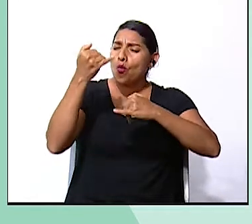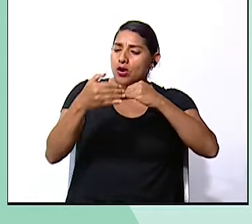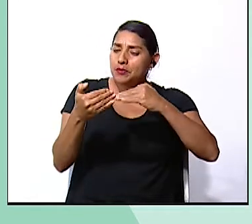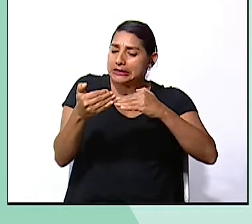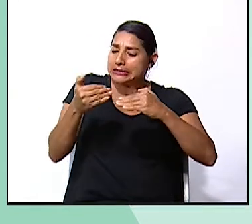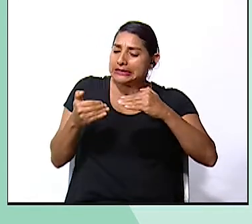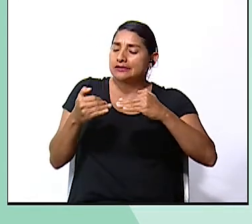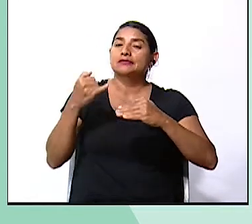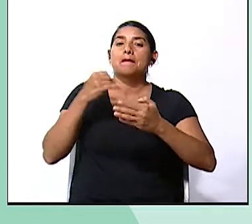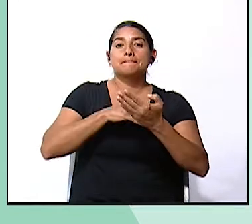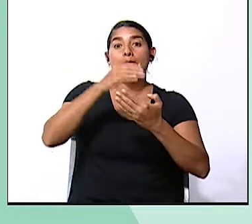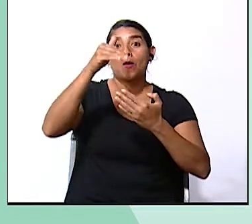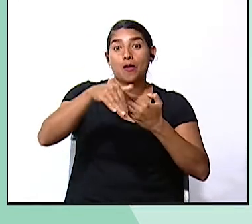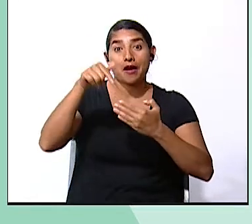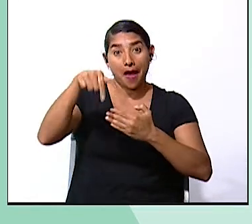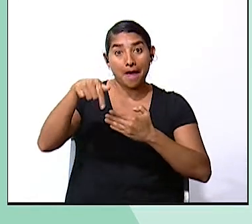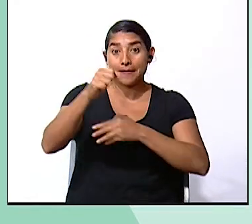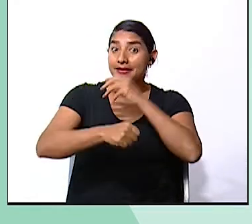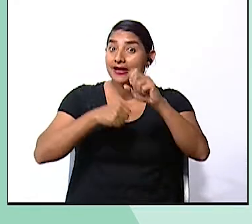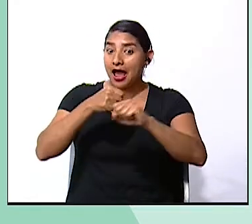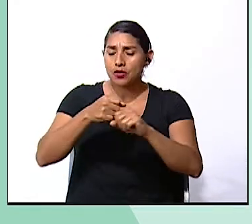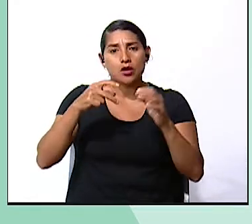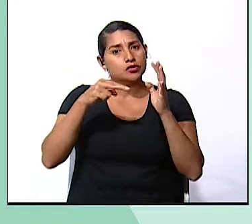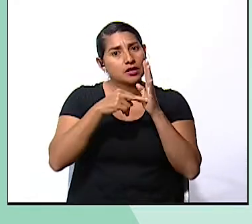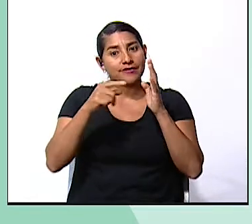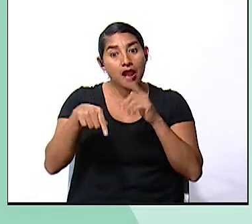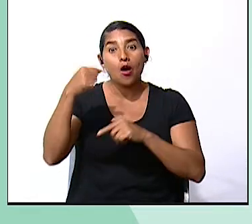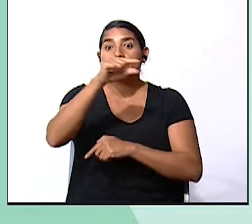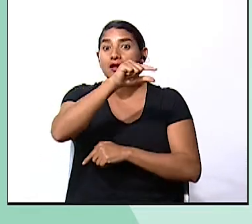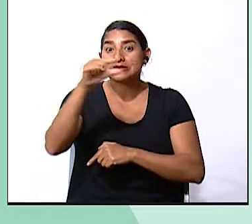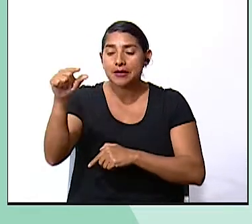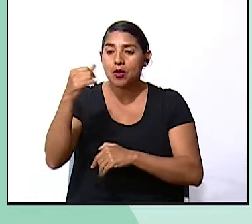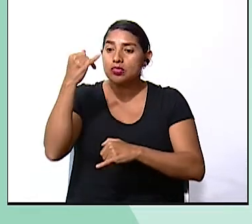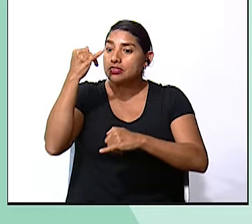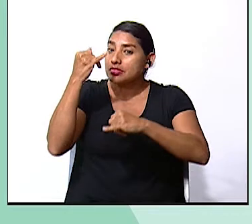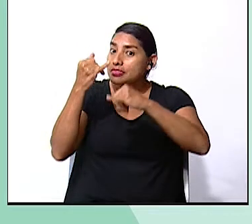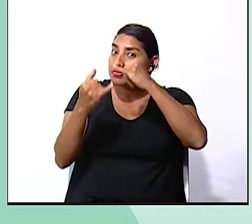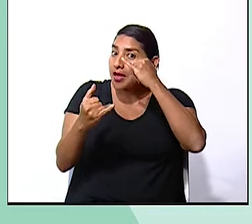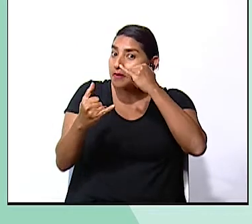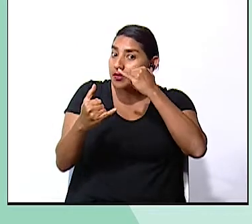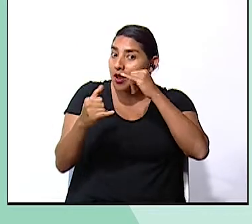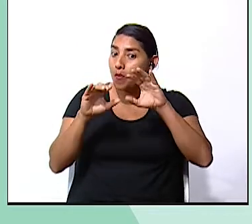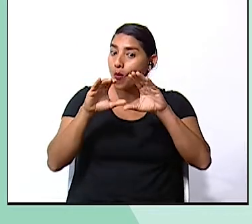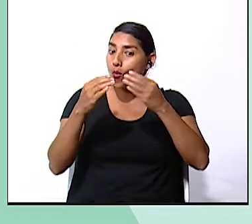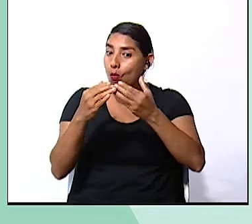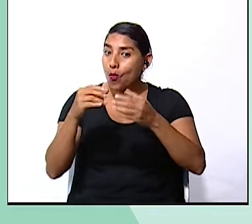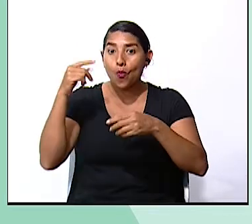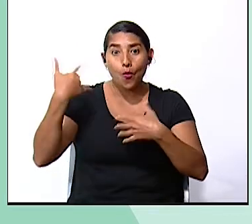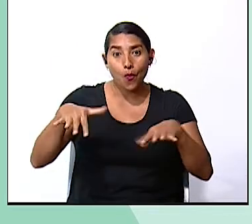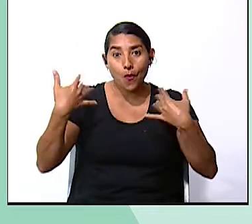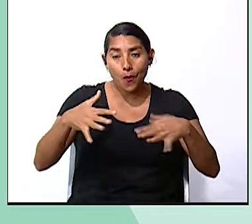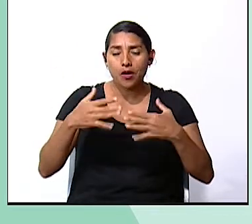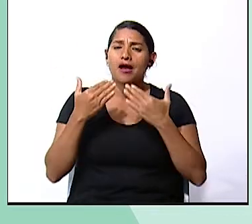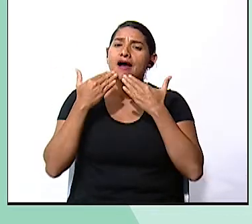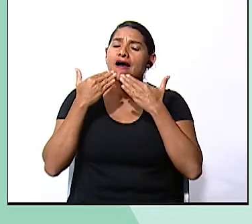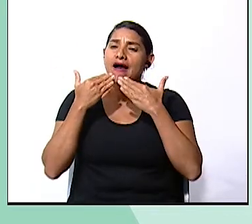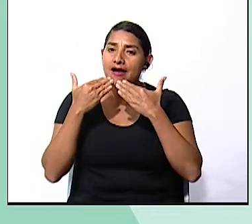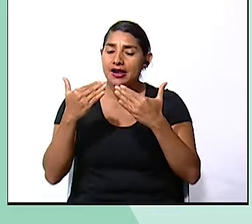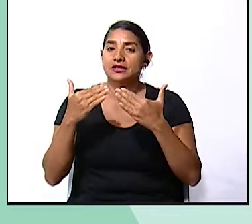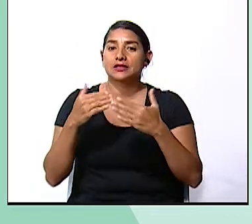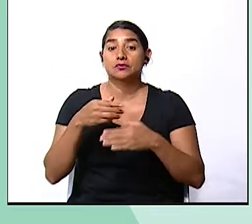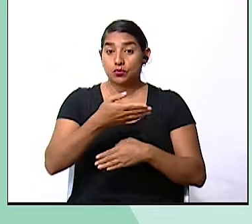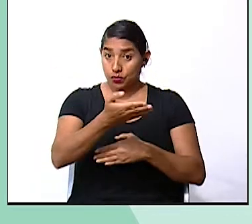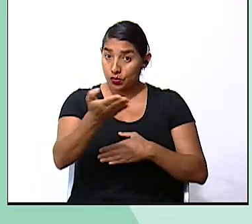penúltimo programa. Eso quiere decir que la próxima semana terminamos con nuestra asignatura. Agradecerles